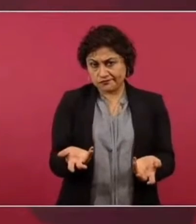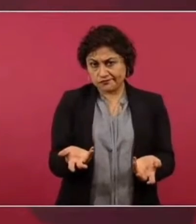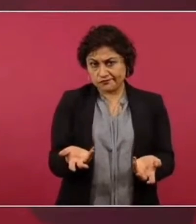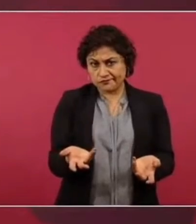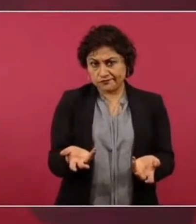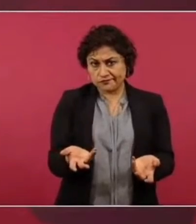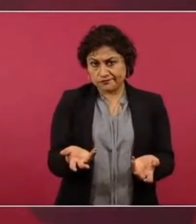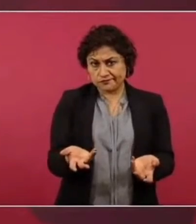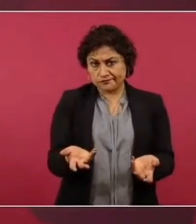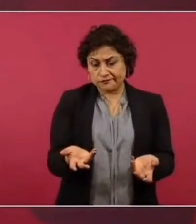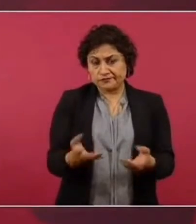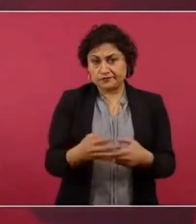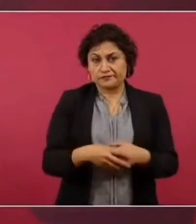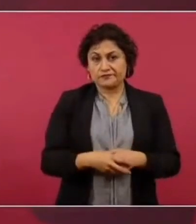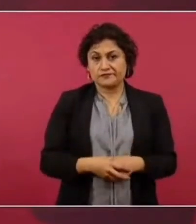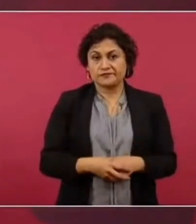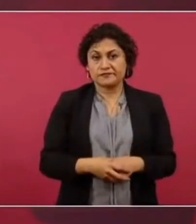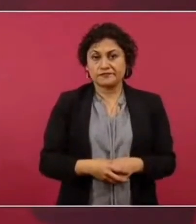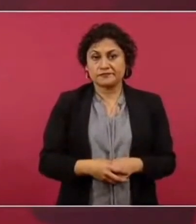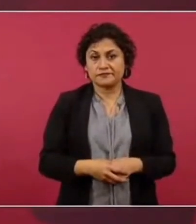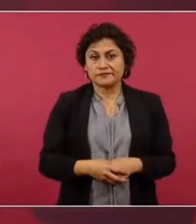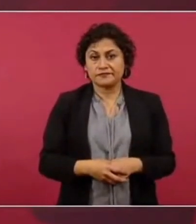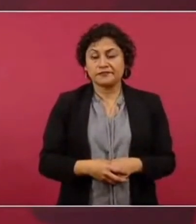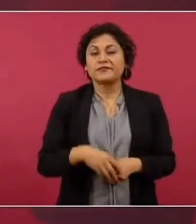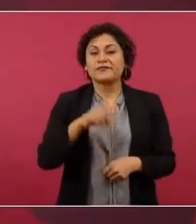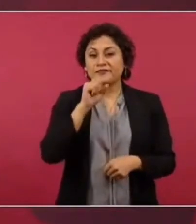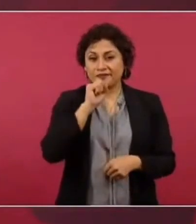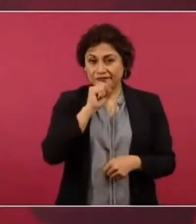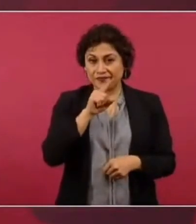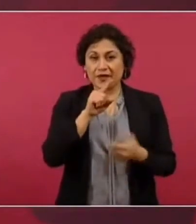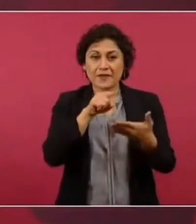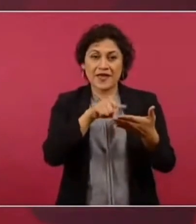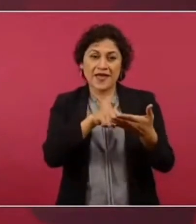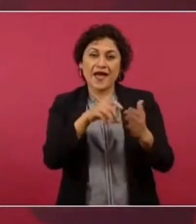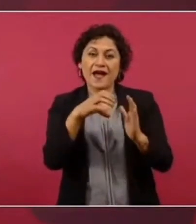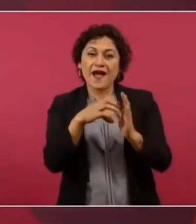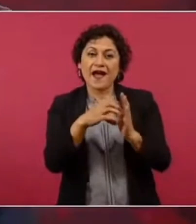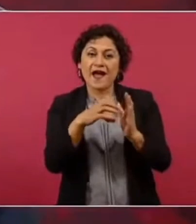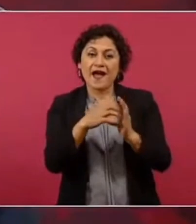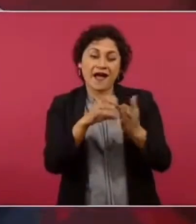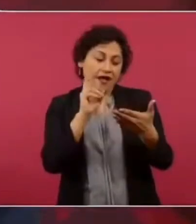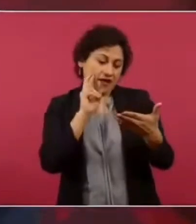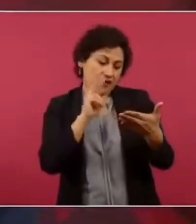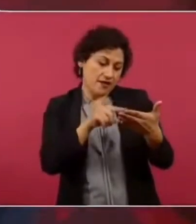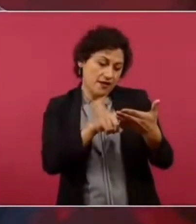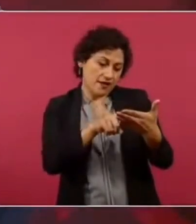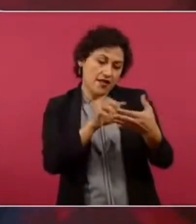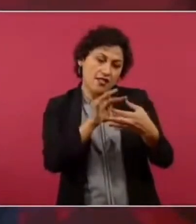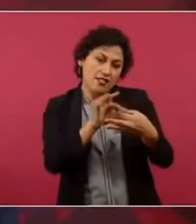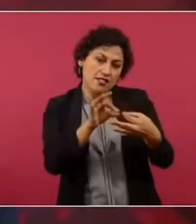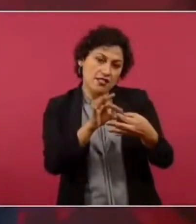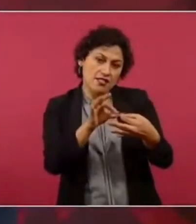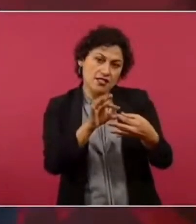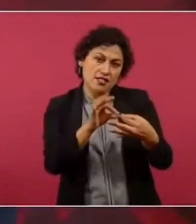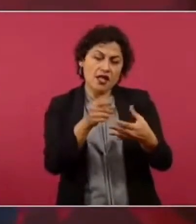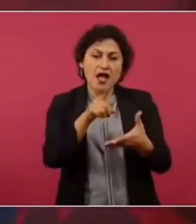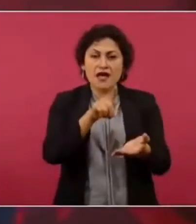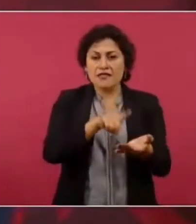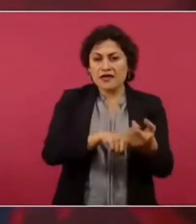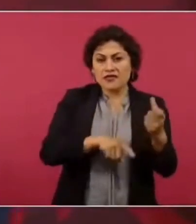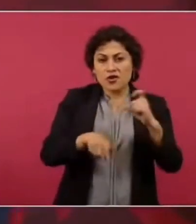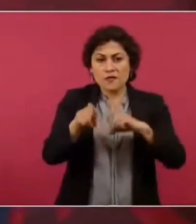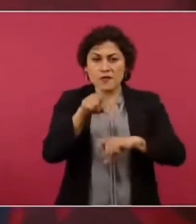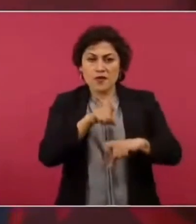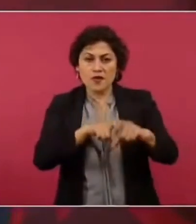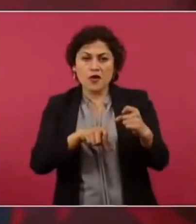y todavía traían ahí en recomendaciones y lo que contienen y 4